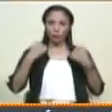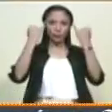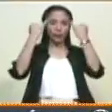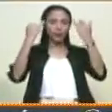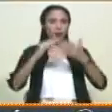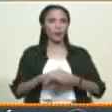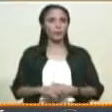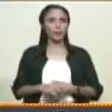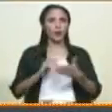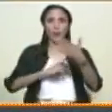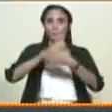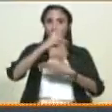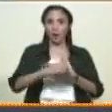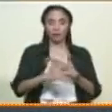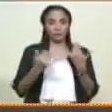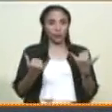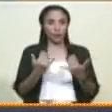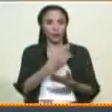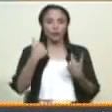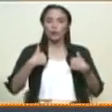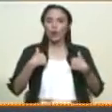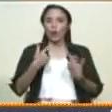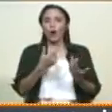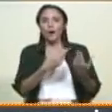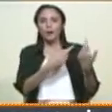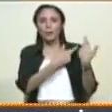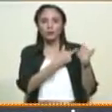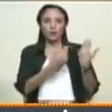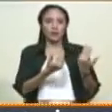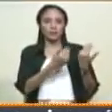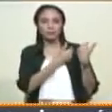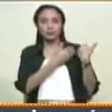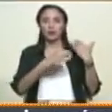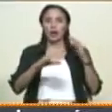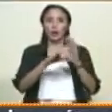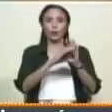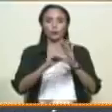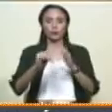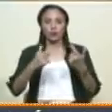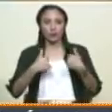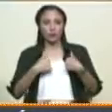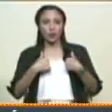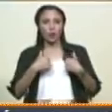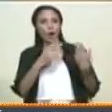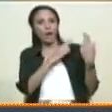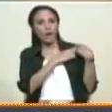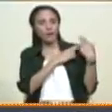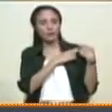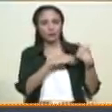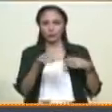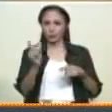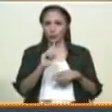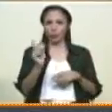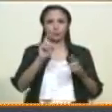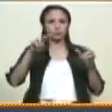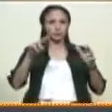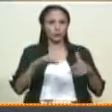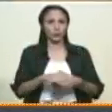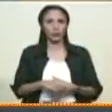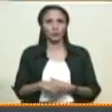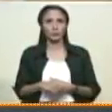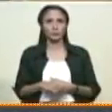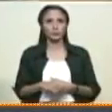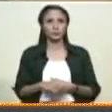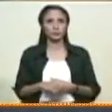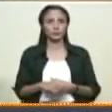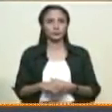de estar donde estoy ahorita. Pero jamás, jamás he escurrido el bulto a